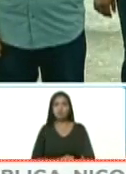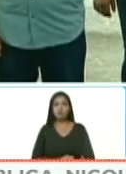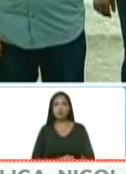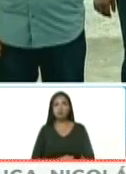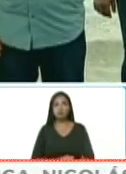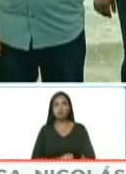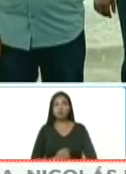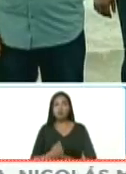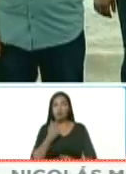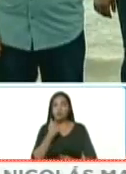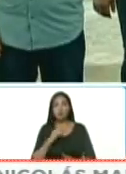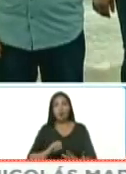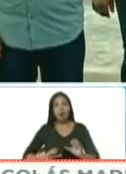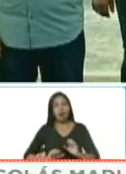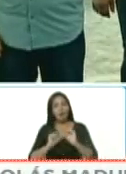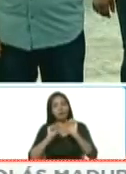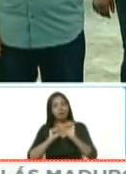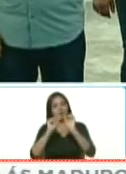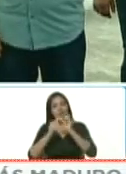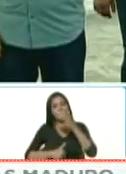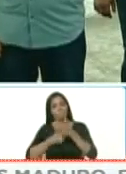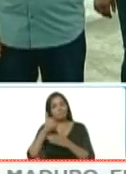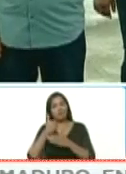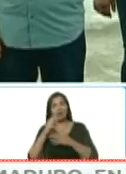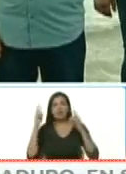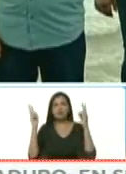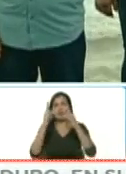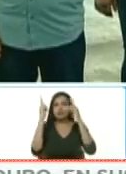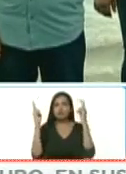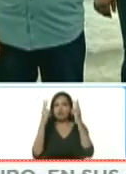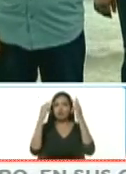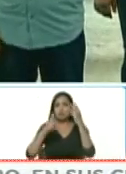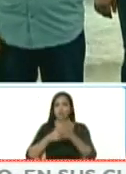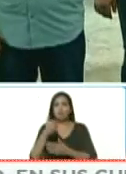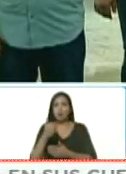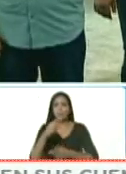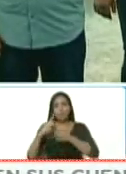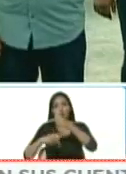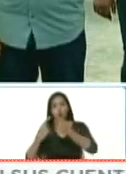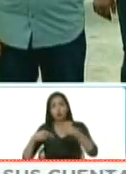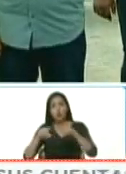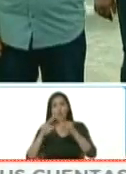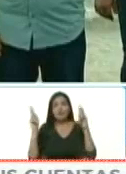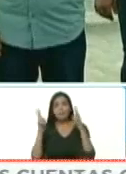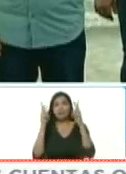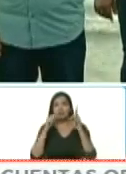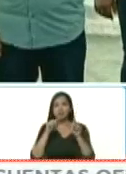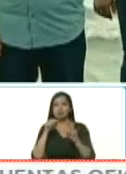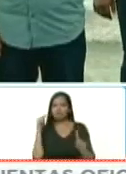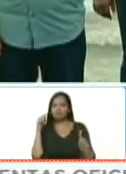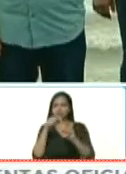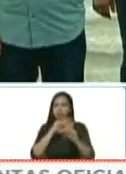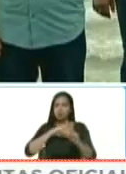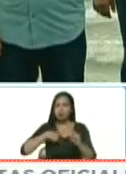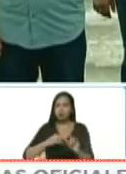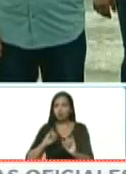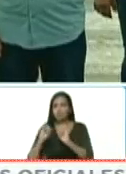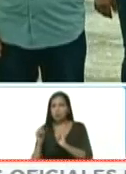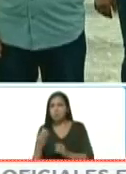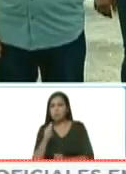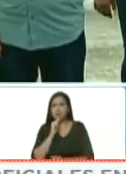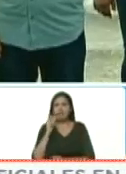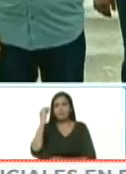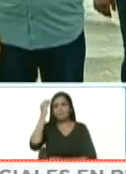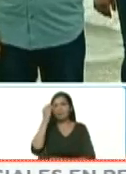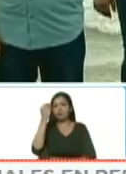Digo yo, avanzar y vencer. Producir es vencer. Ese es nuestro destino. ¿Quién iba a pensar